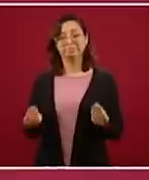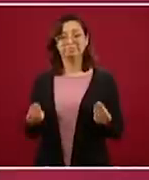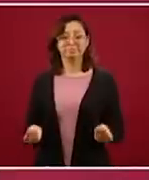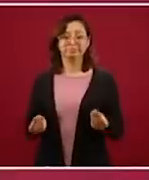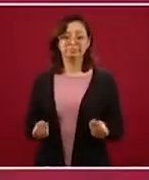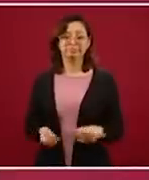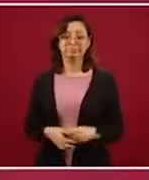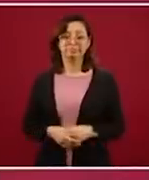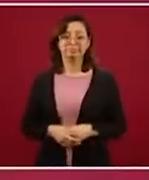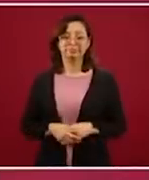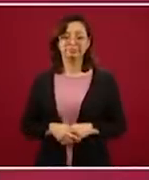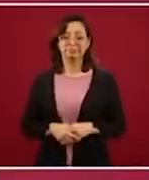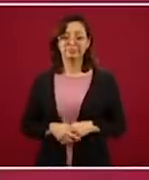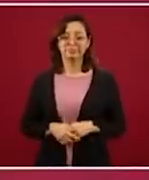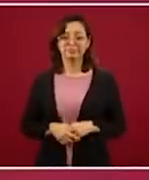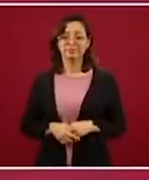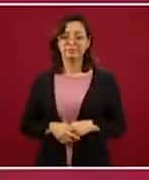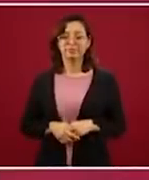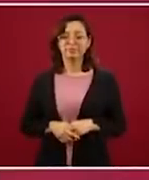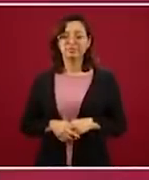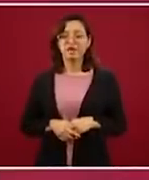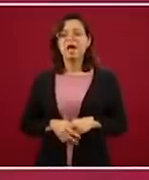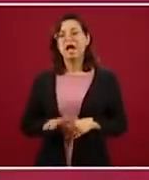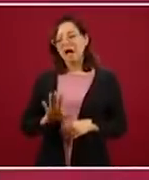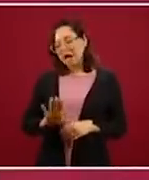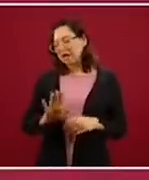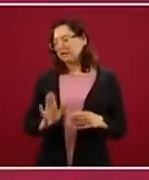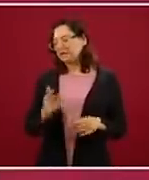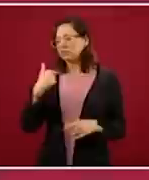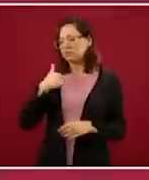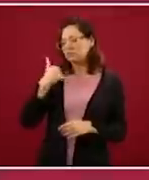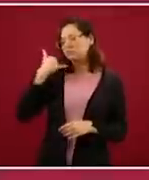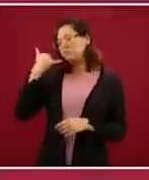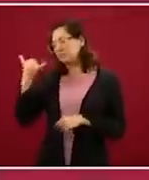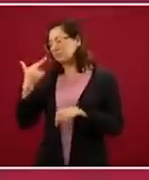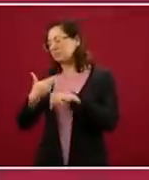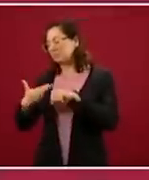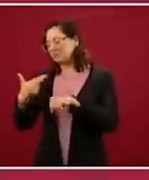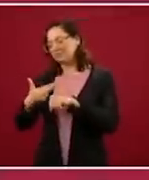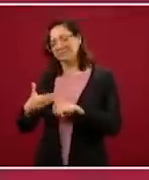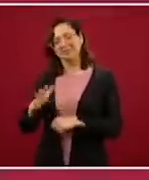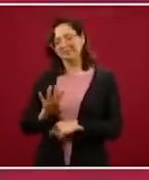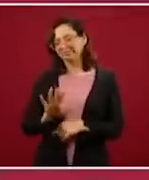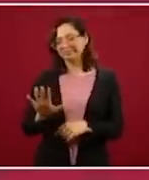No, que yo hablara por teléfono, que yo hiciera una gestión y demás. Entonces,